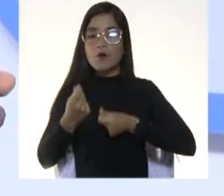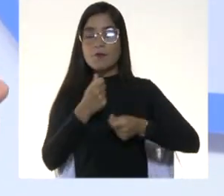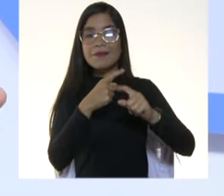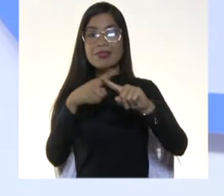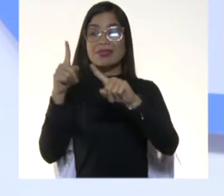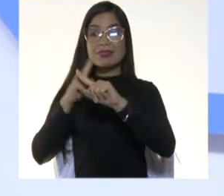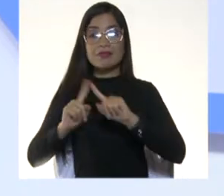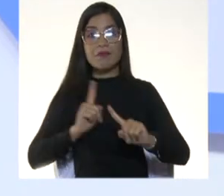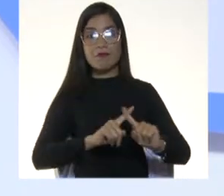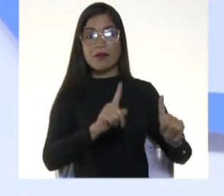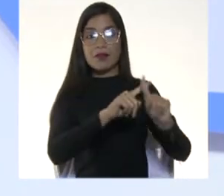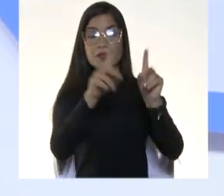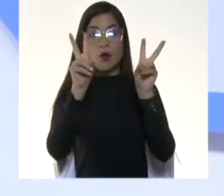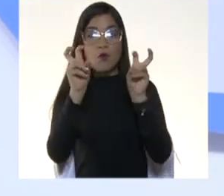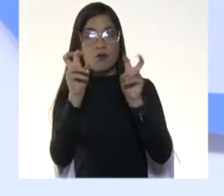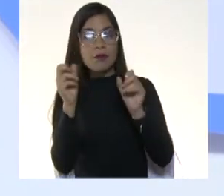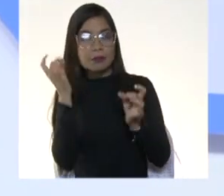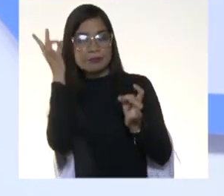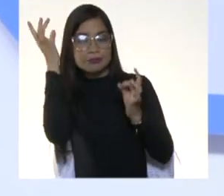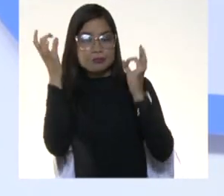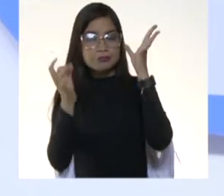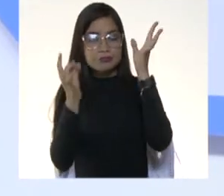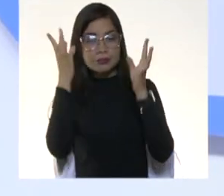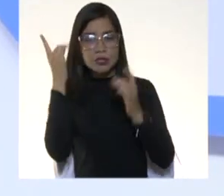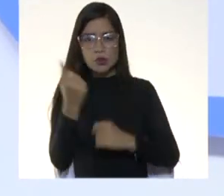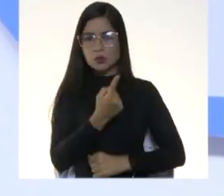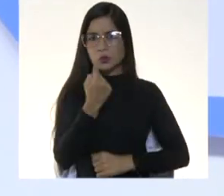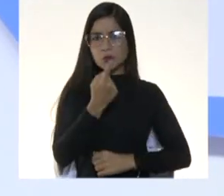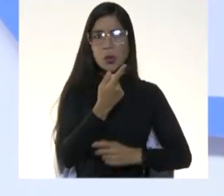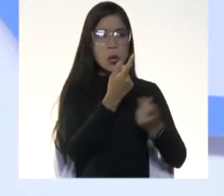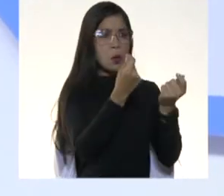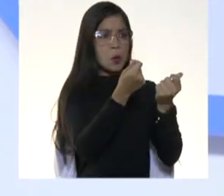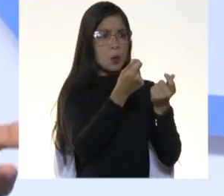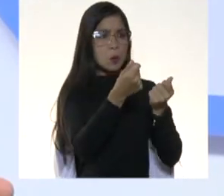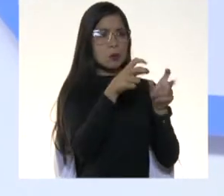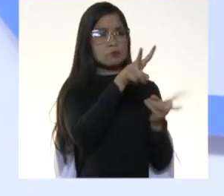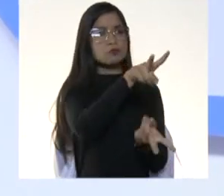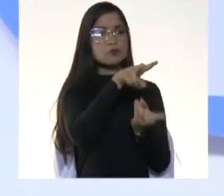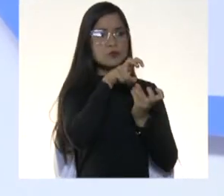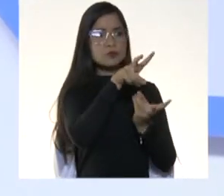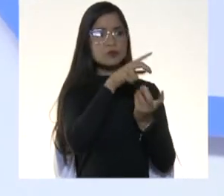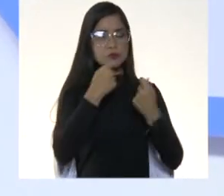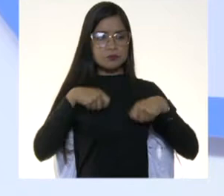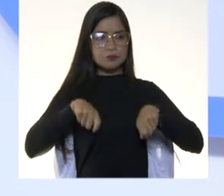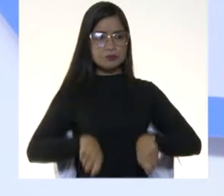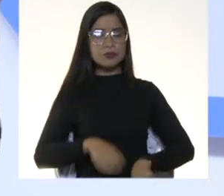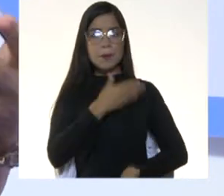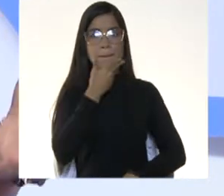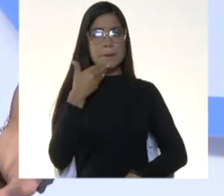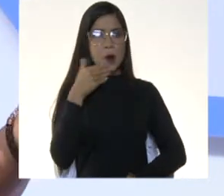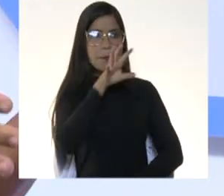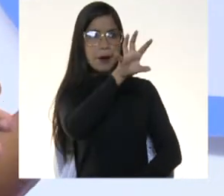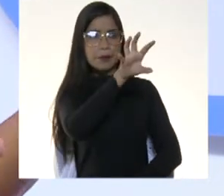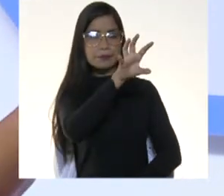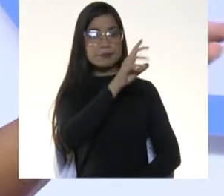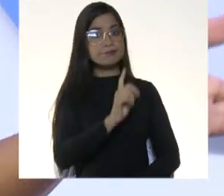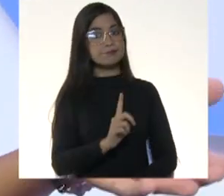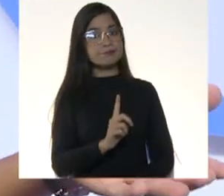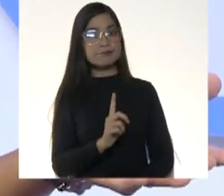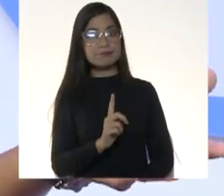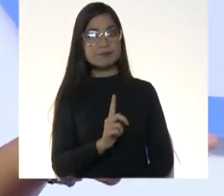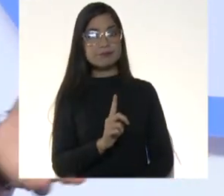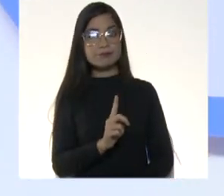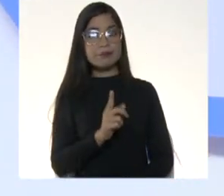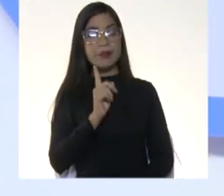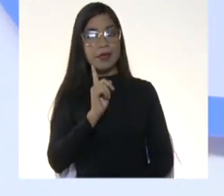seguir creyendo que a través del lucro, a través nada más de la ganancia, voy a ser un mejor país. Entonces, ¿qué sentido tendría